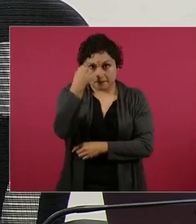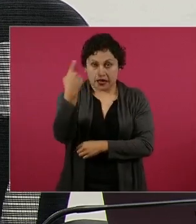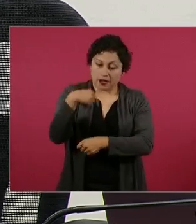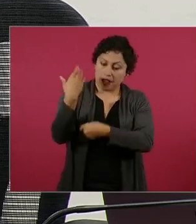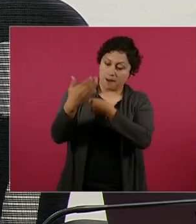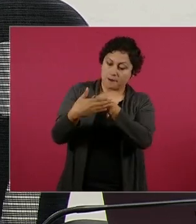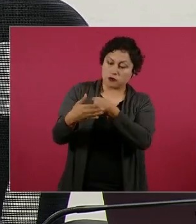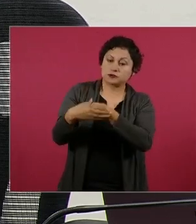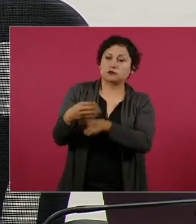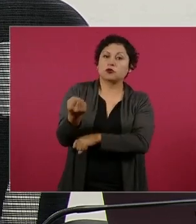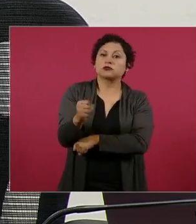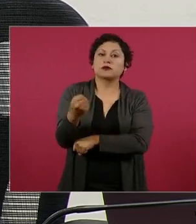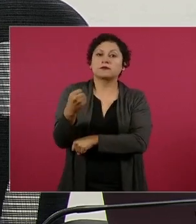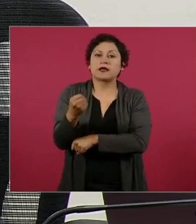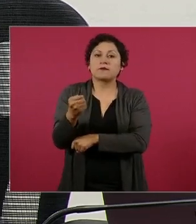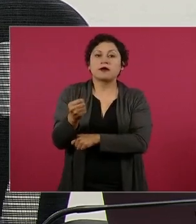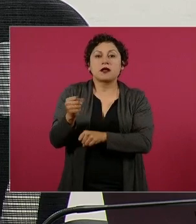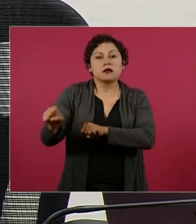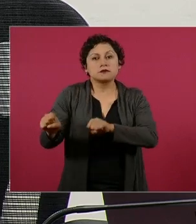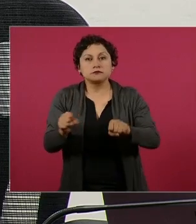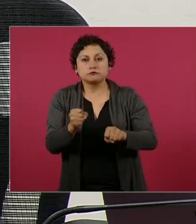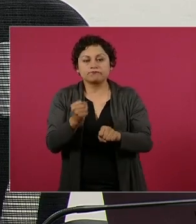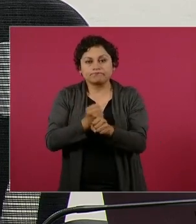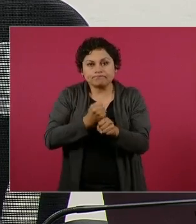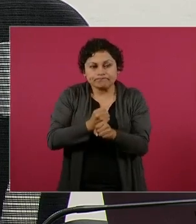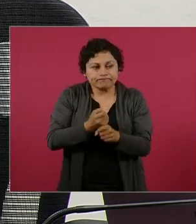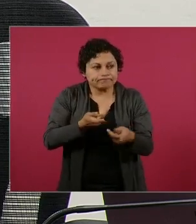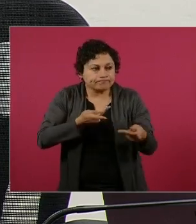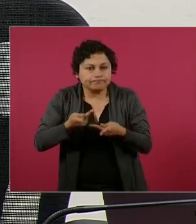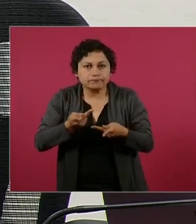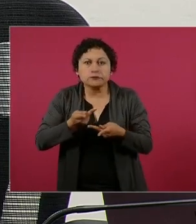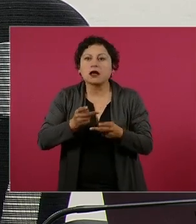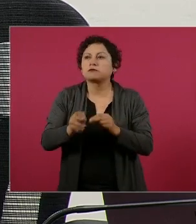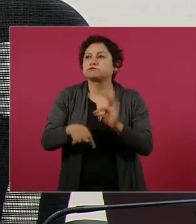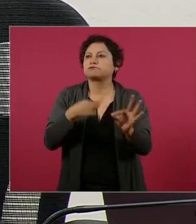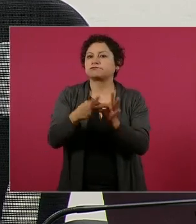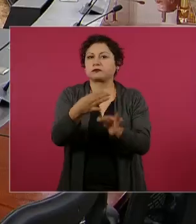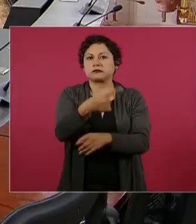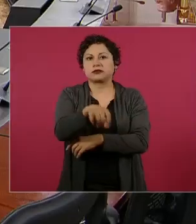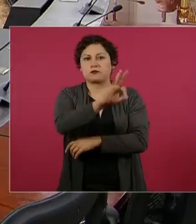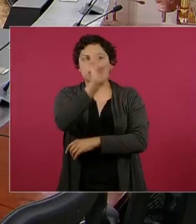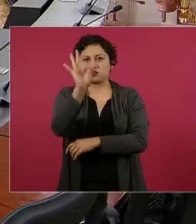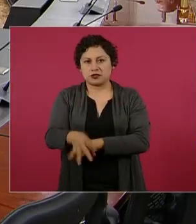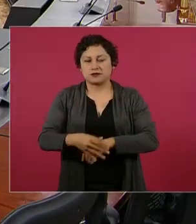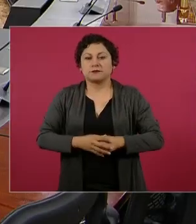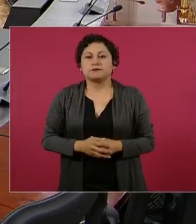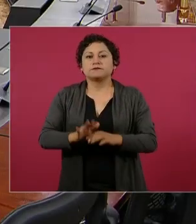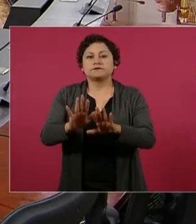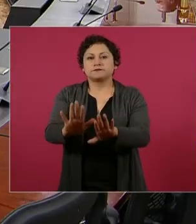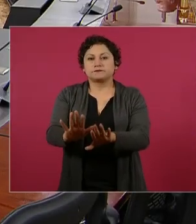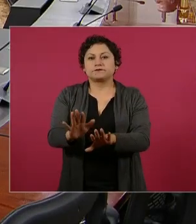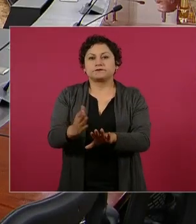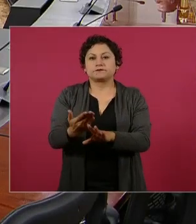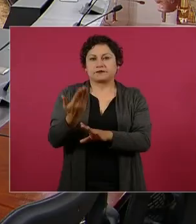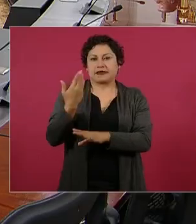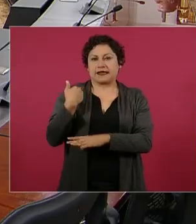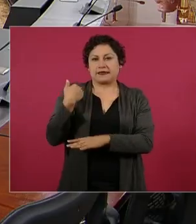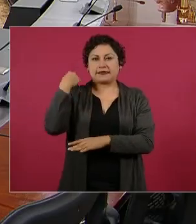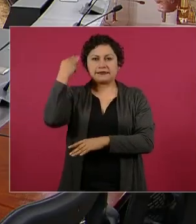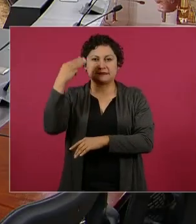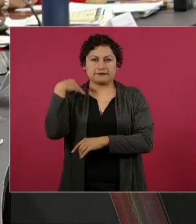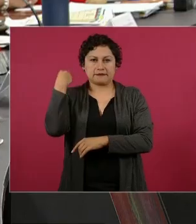que nosotros buscamos como lo hacemos en el simulacro. El simulacro que se tenía programado en marzo, no